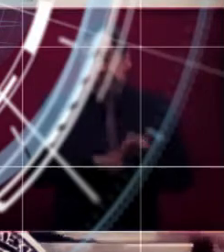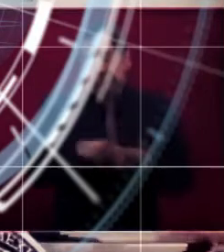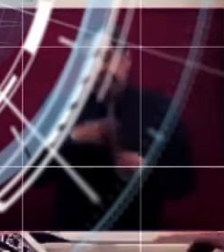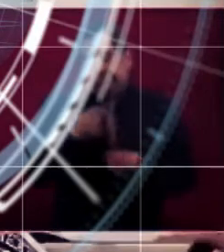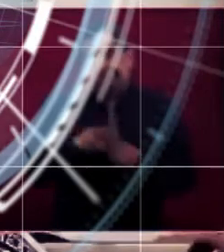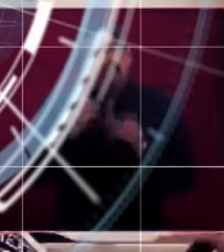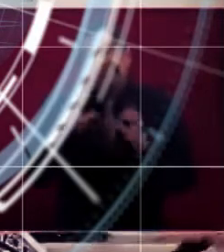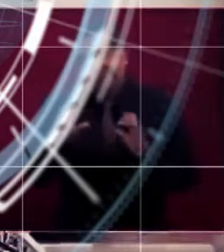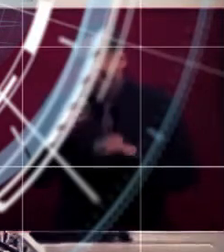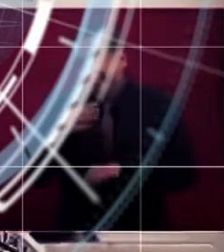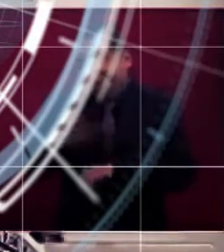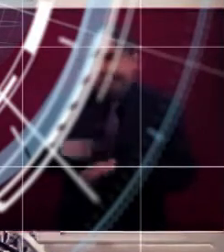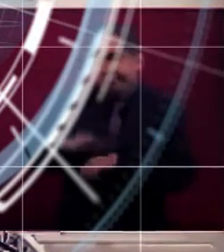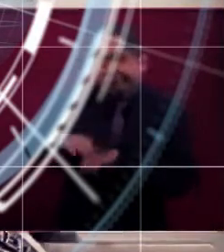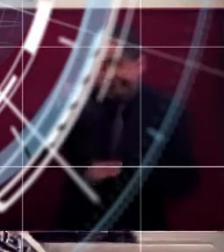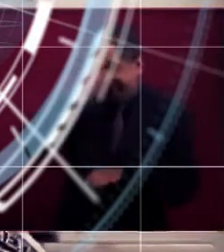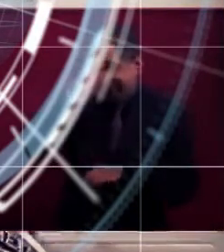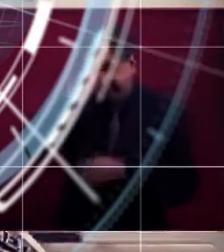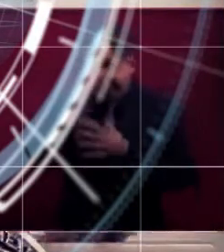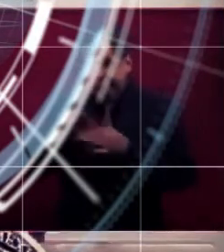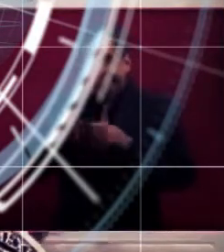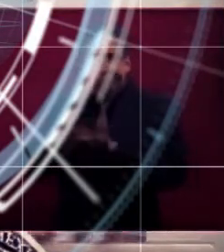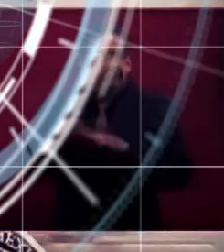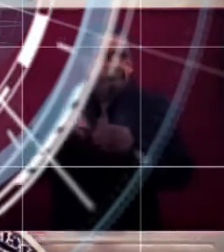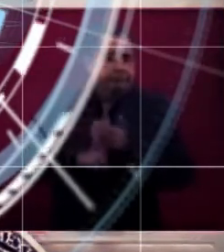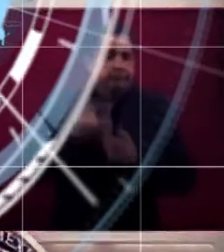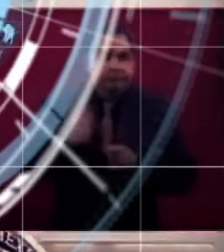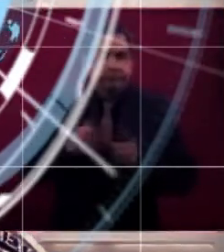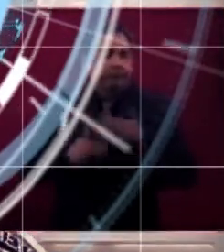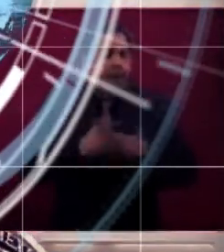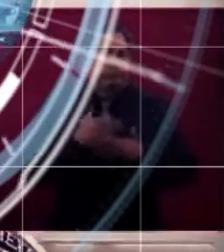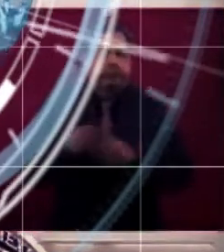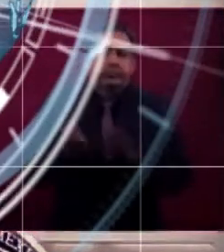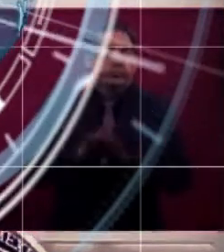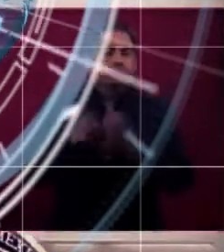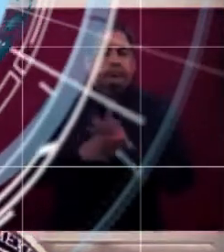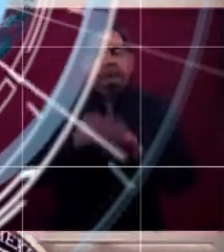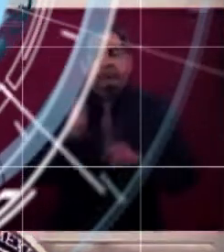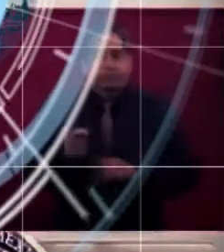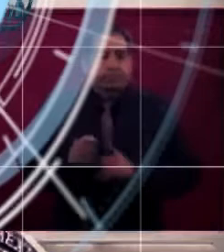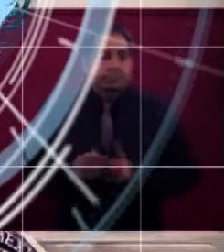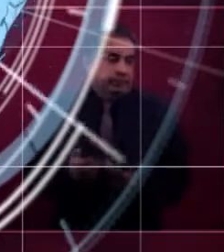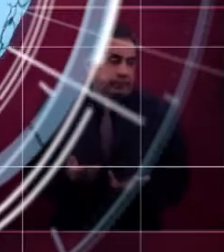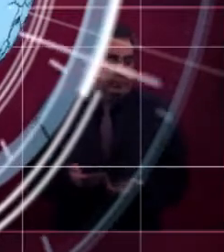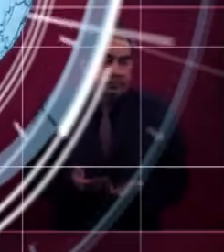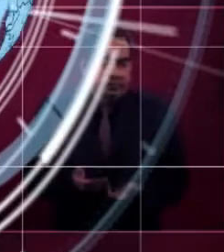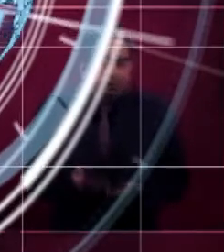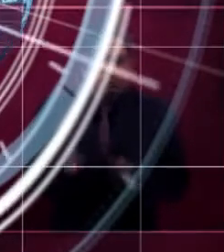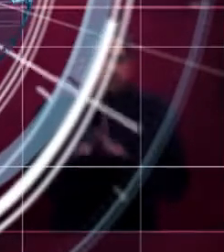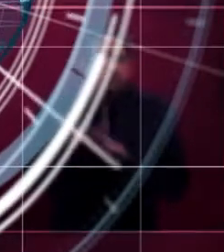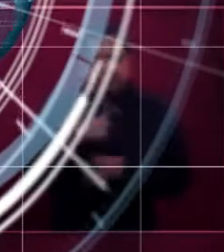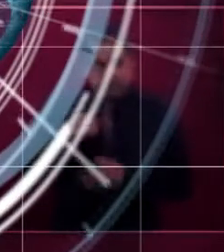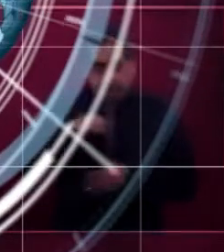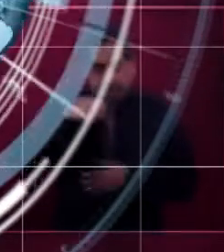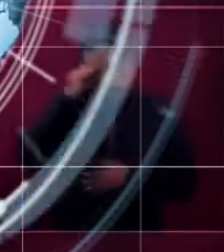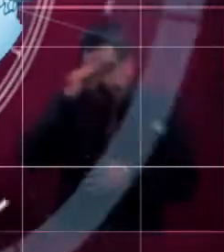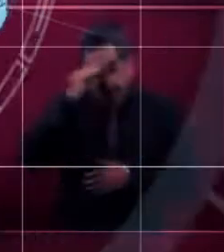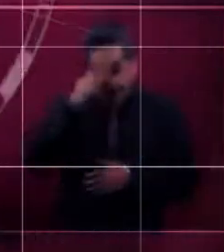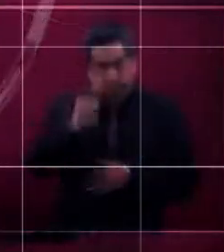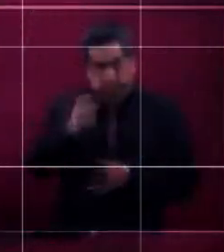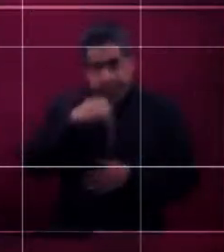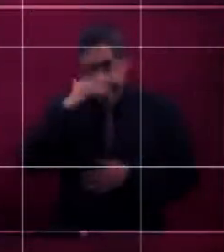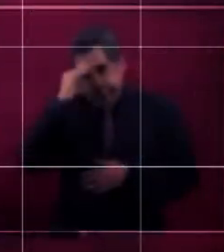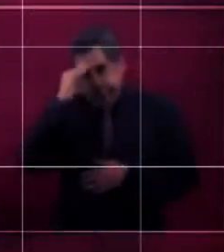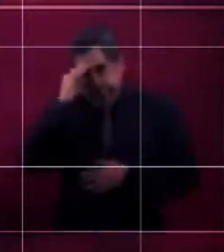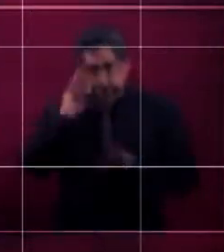la epidemia es los eventos que pueden tener un significado tan trascendente, y hay que considerar eso para